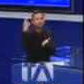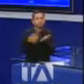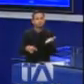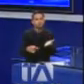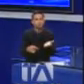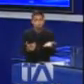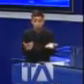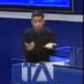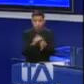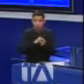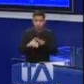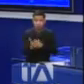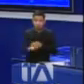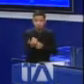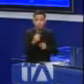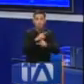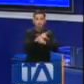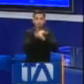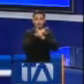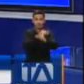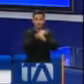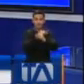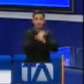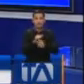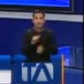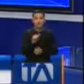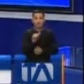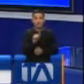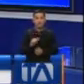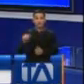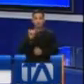esta situación? Le invitamos a que nos escriba a través de nuestra cuenta de Twitter,